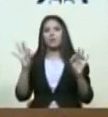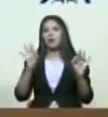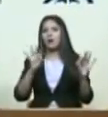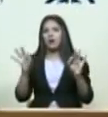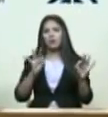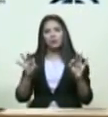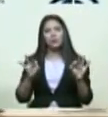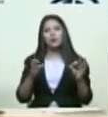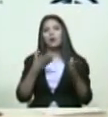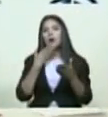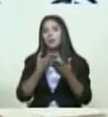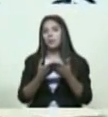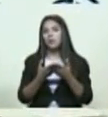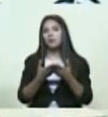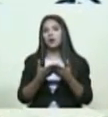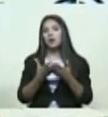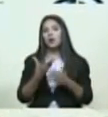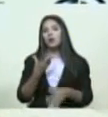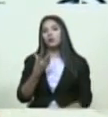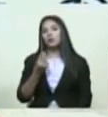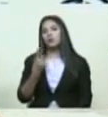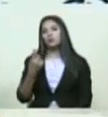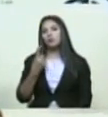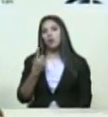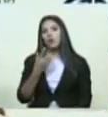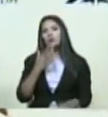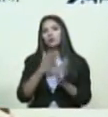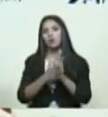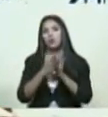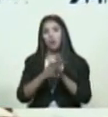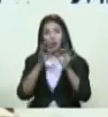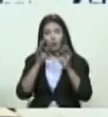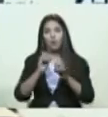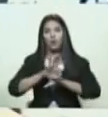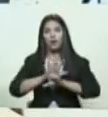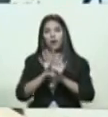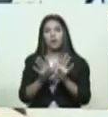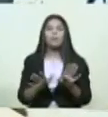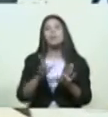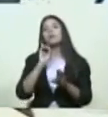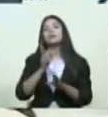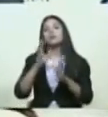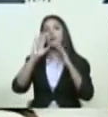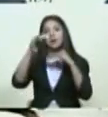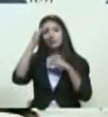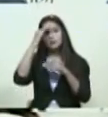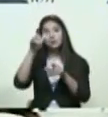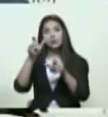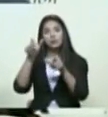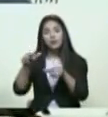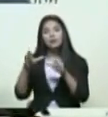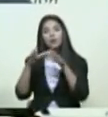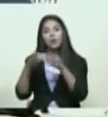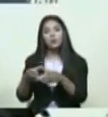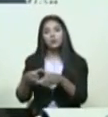aportes, no solamente en casos concretos, puntuales, que merezcan la atención de esta comisión,